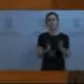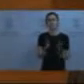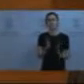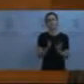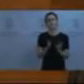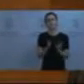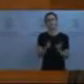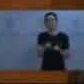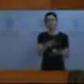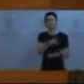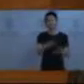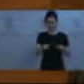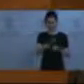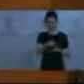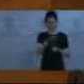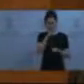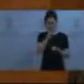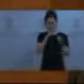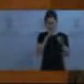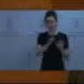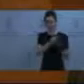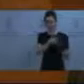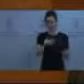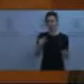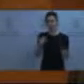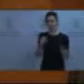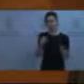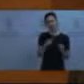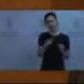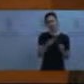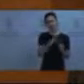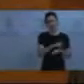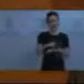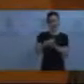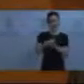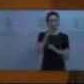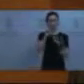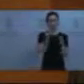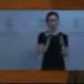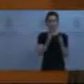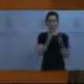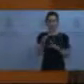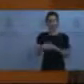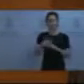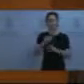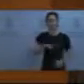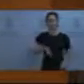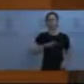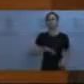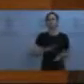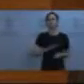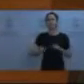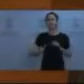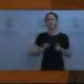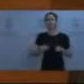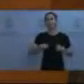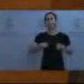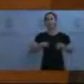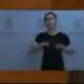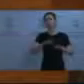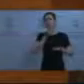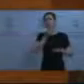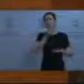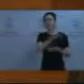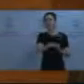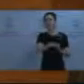una forma de tratar de dirigir esas actividades y, por tanto, de limitar la capacidad de decisión a la que hago referencia